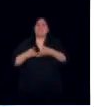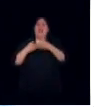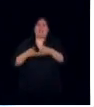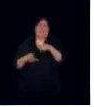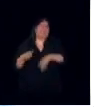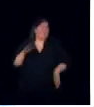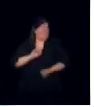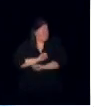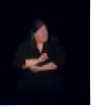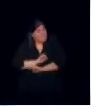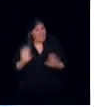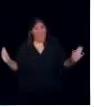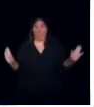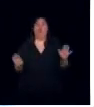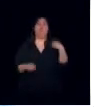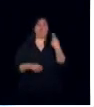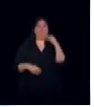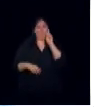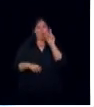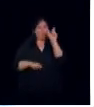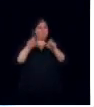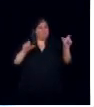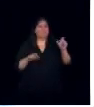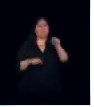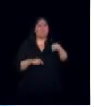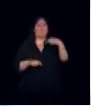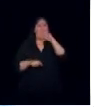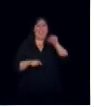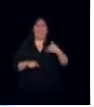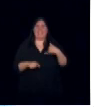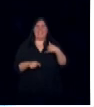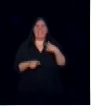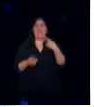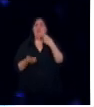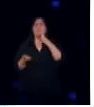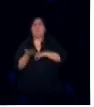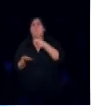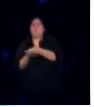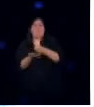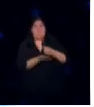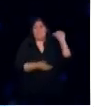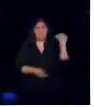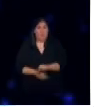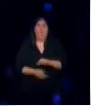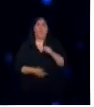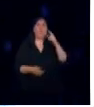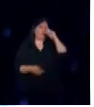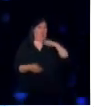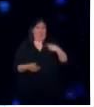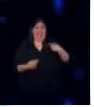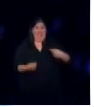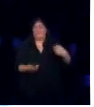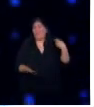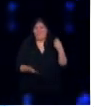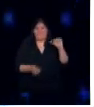concretas. Y te digo más, el jueves pasado estuvimos en Coronda, yo acompañando obviamente, él firmando con el gobernador Perotti de Santa Fe una obra